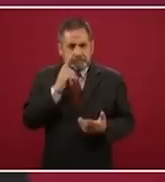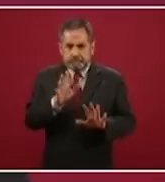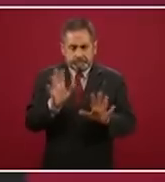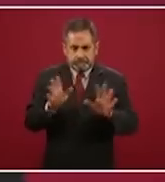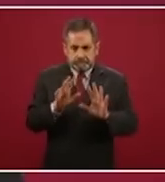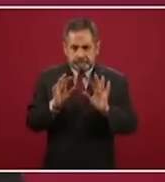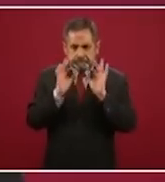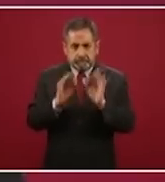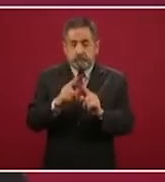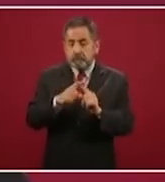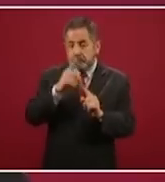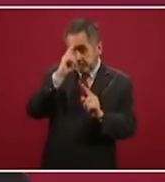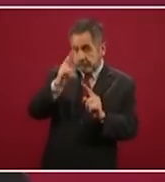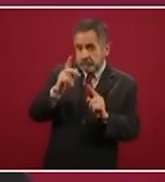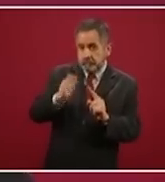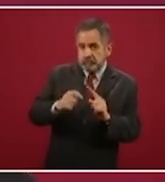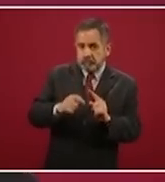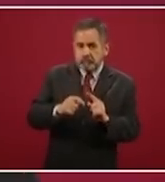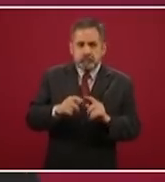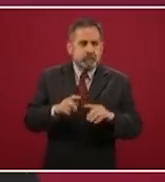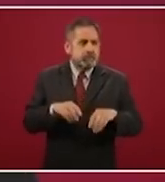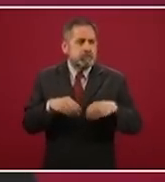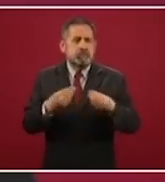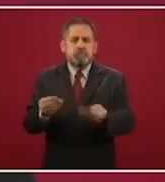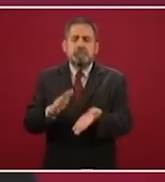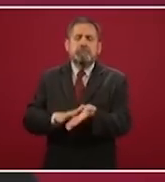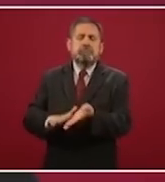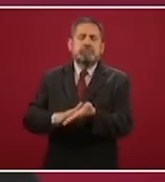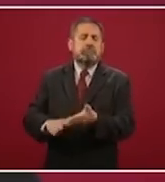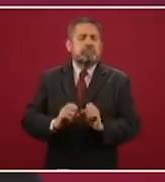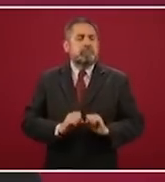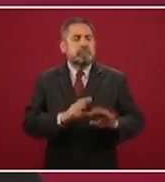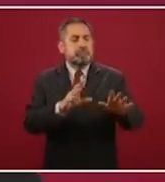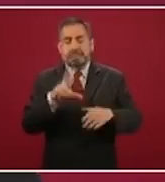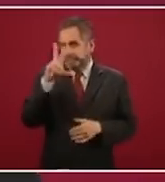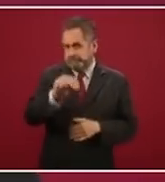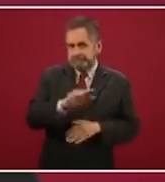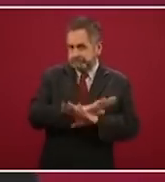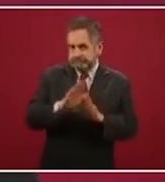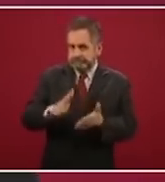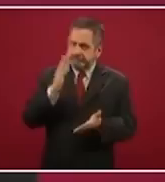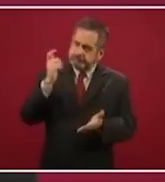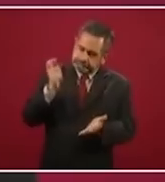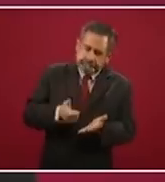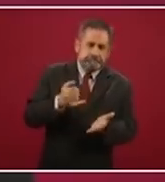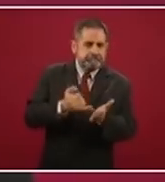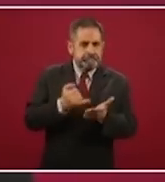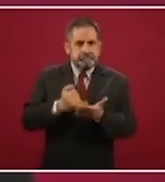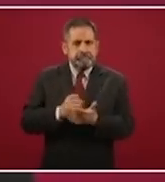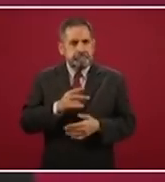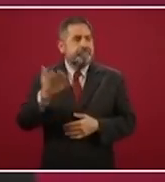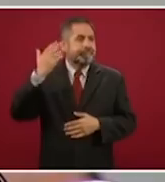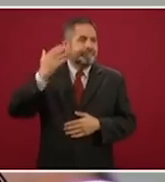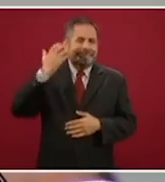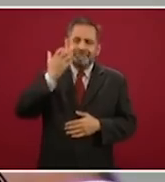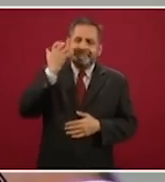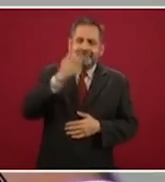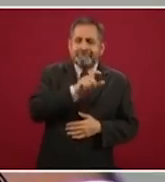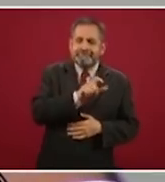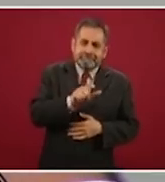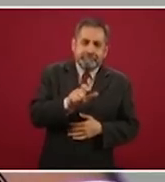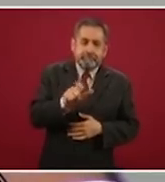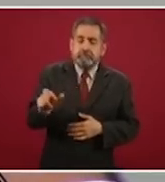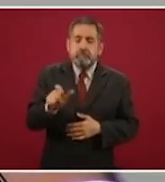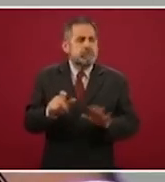erradique, que quede prohibida la condonación de impuestos, que era una de las prácticas más